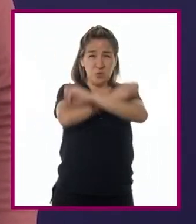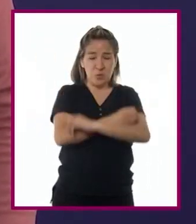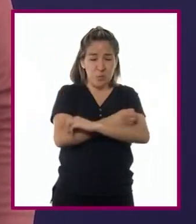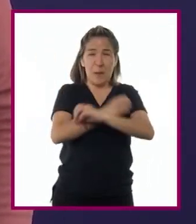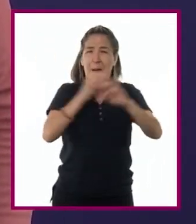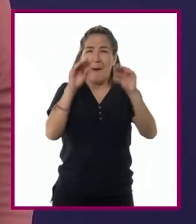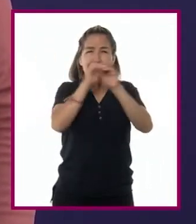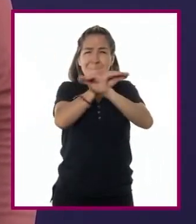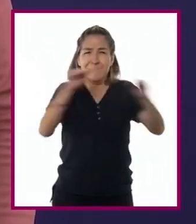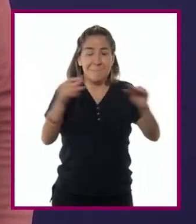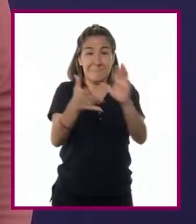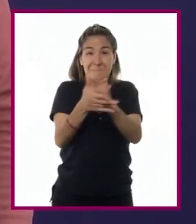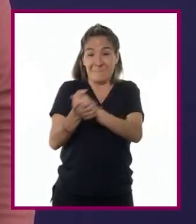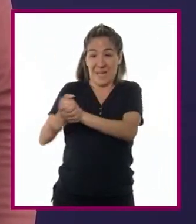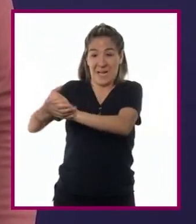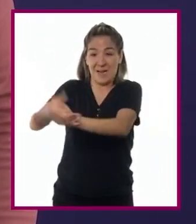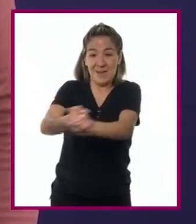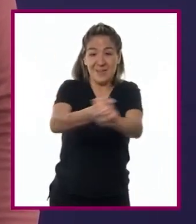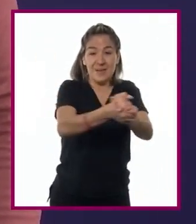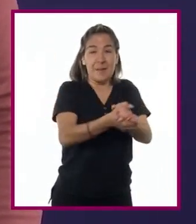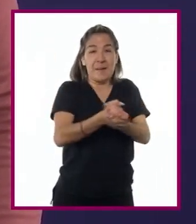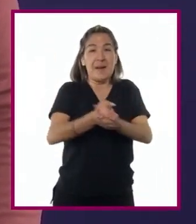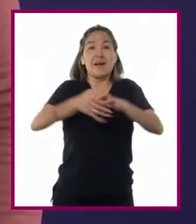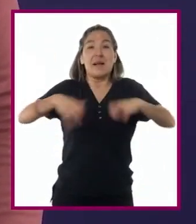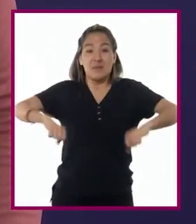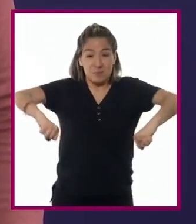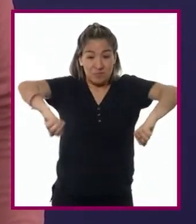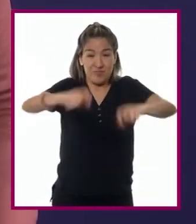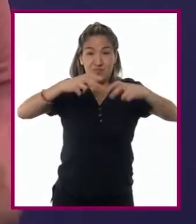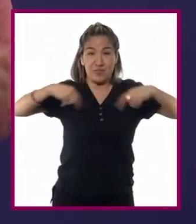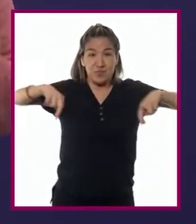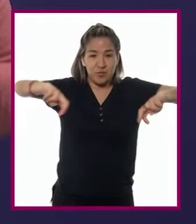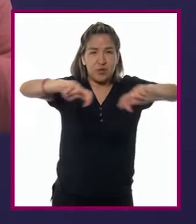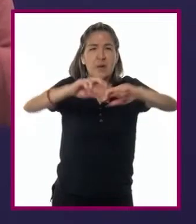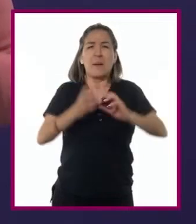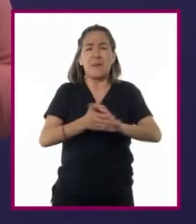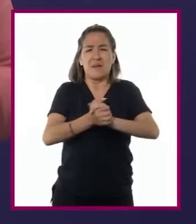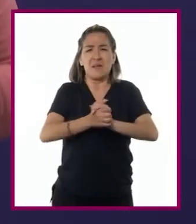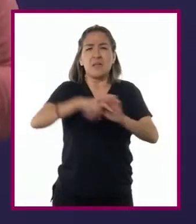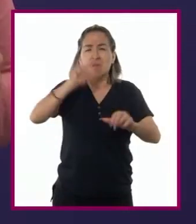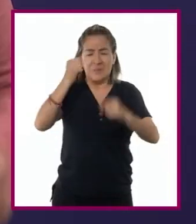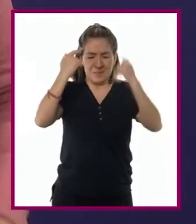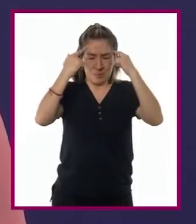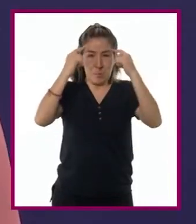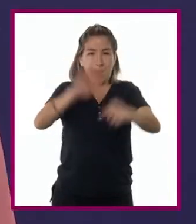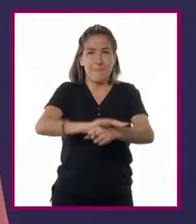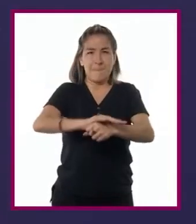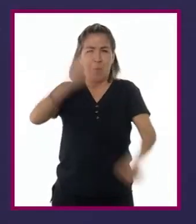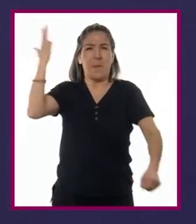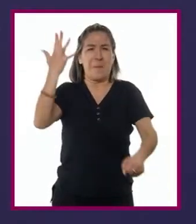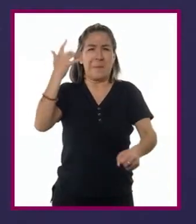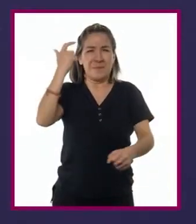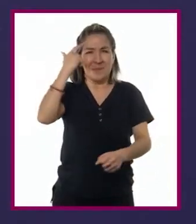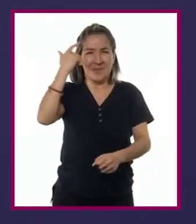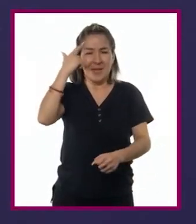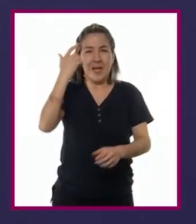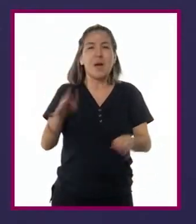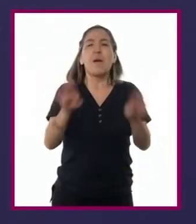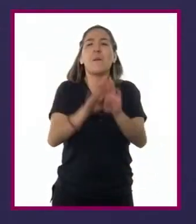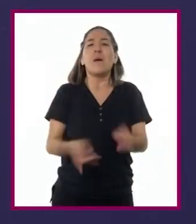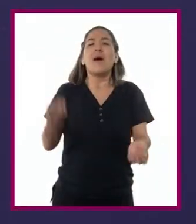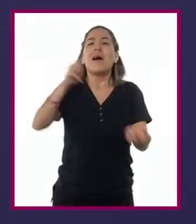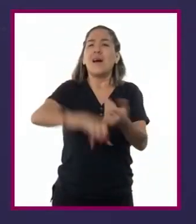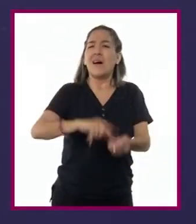manos, que llevaban a los pacientes a un estado de exaltación mental. Debido a la